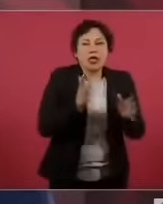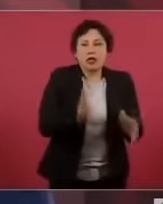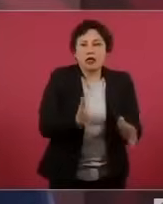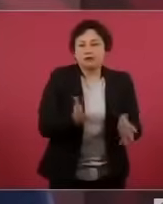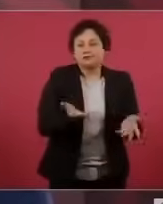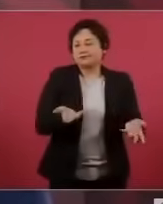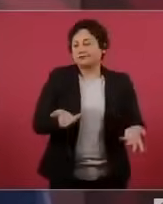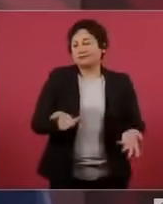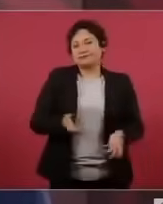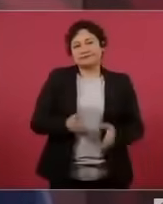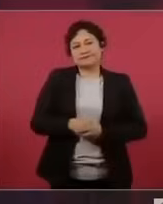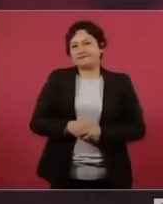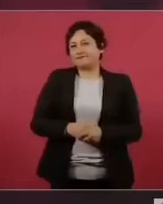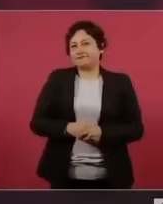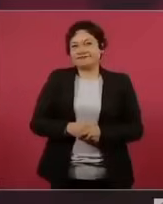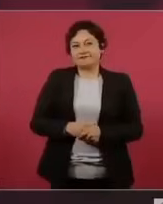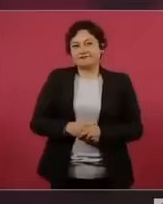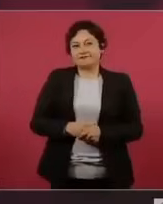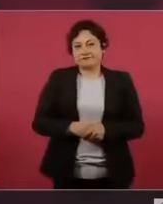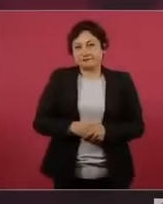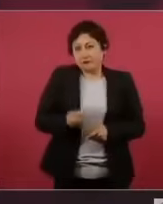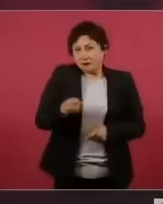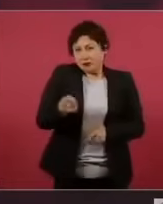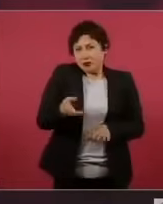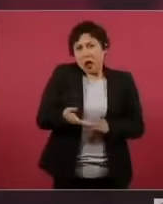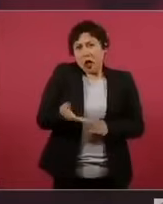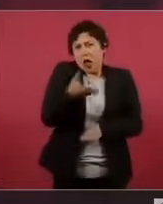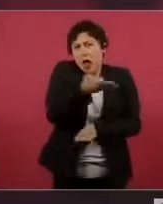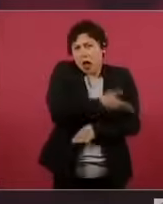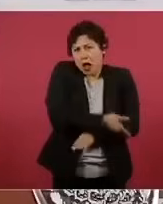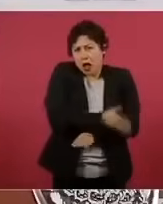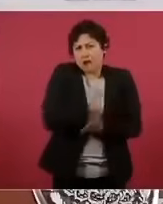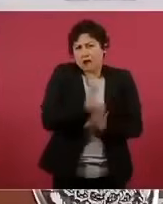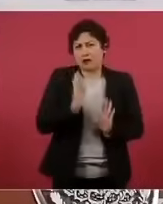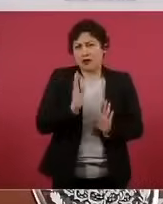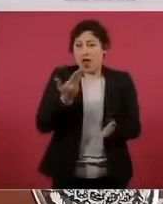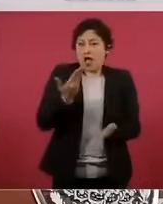como era antes, ¿no? Que podían engañar. Ya no.